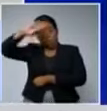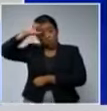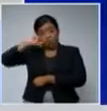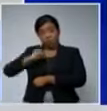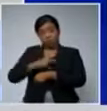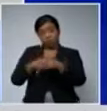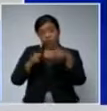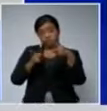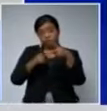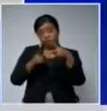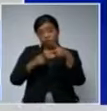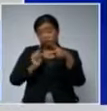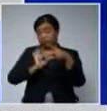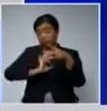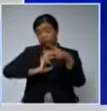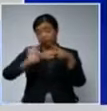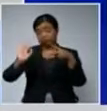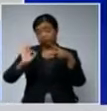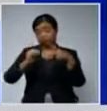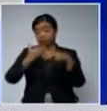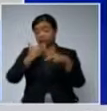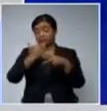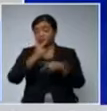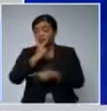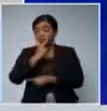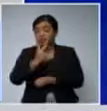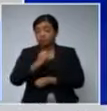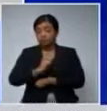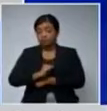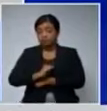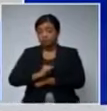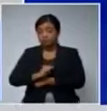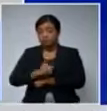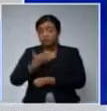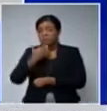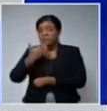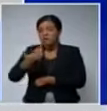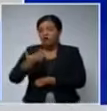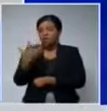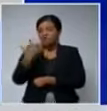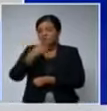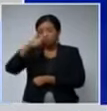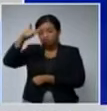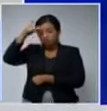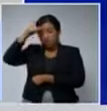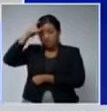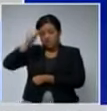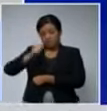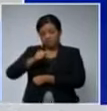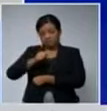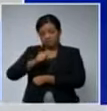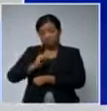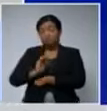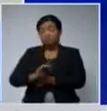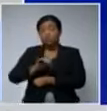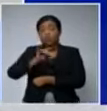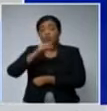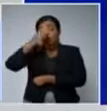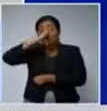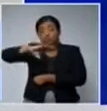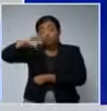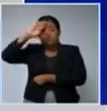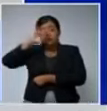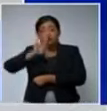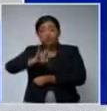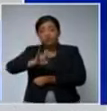lugar, solo superado por Turquía, Cuba con un 93% de sus pacientes